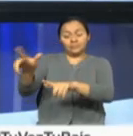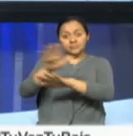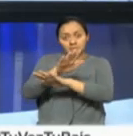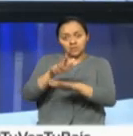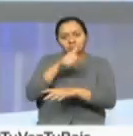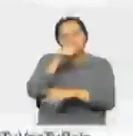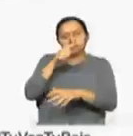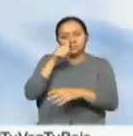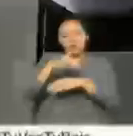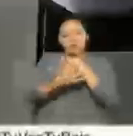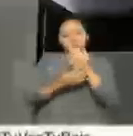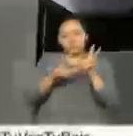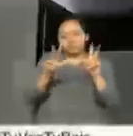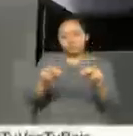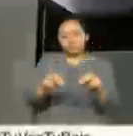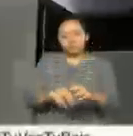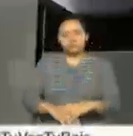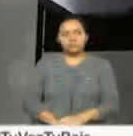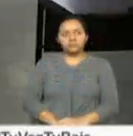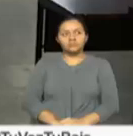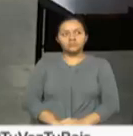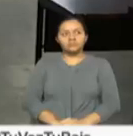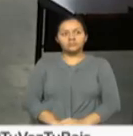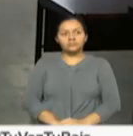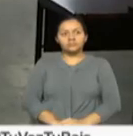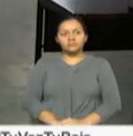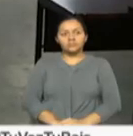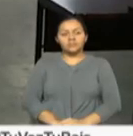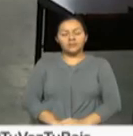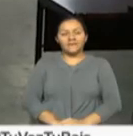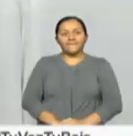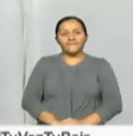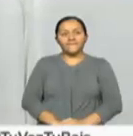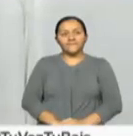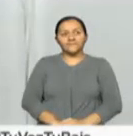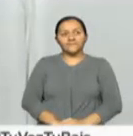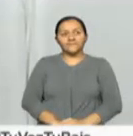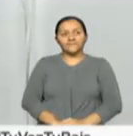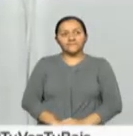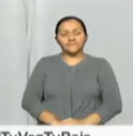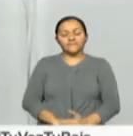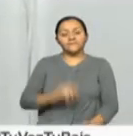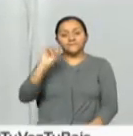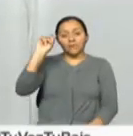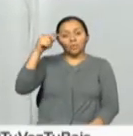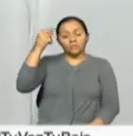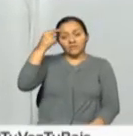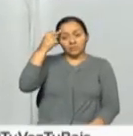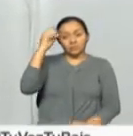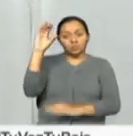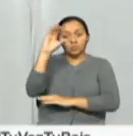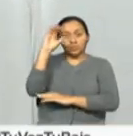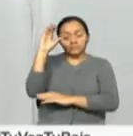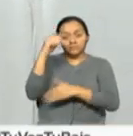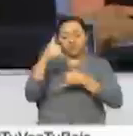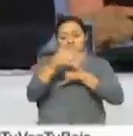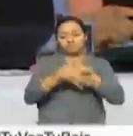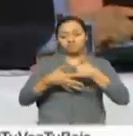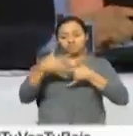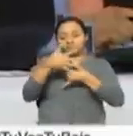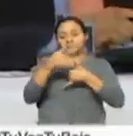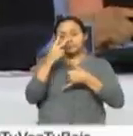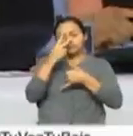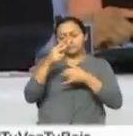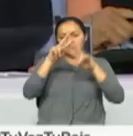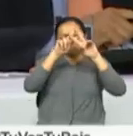guerrilleros. Más de 600 observadores de 16. El gobierno colombiano anunció el lunes que revisará todos los